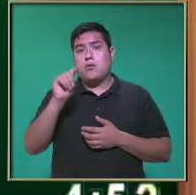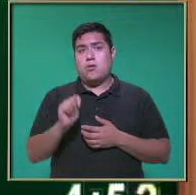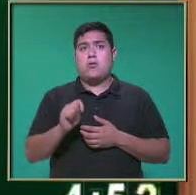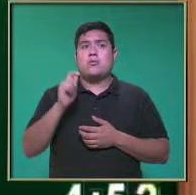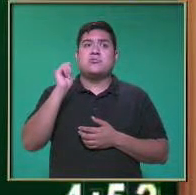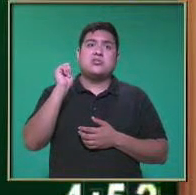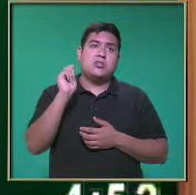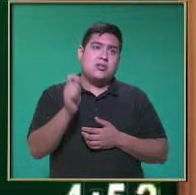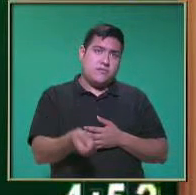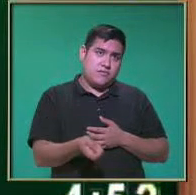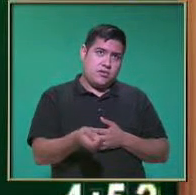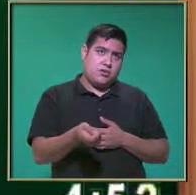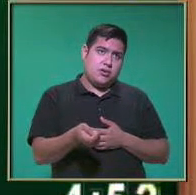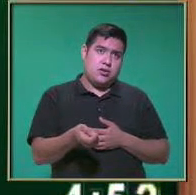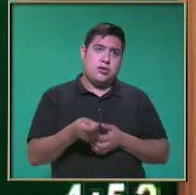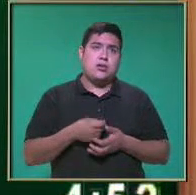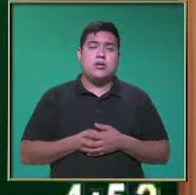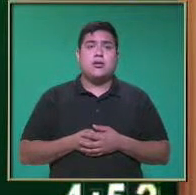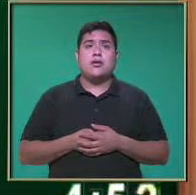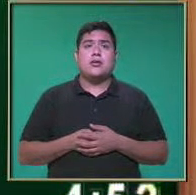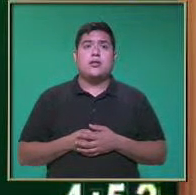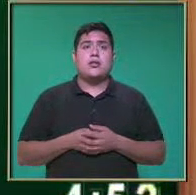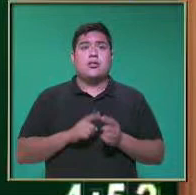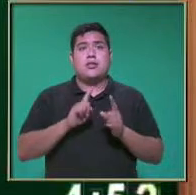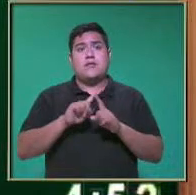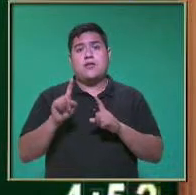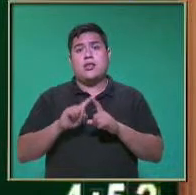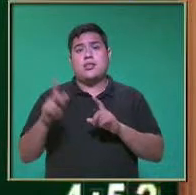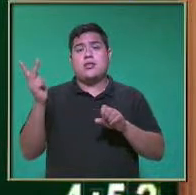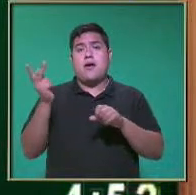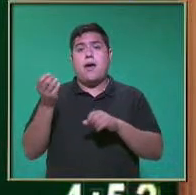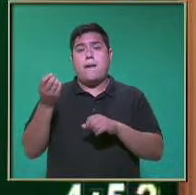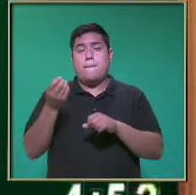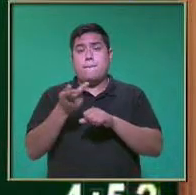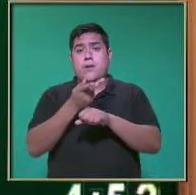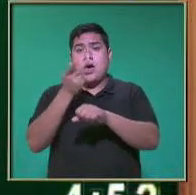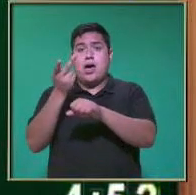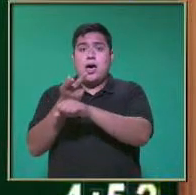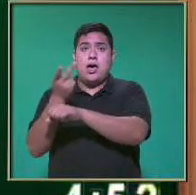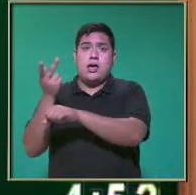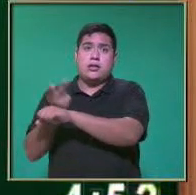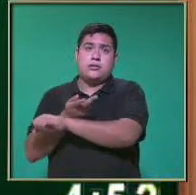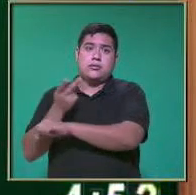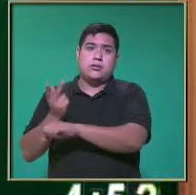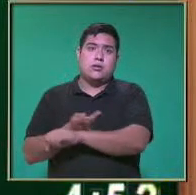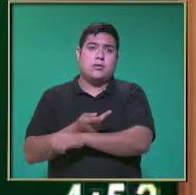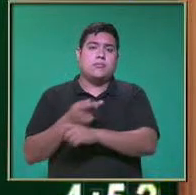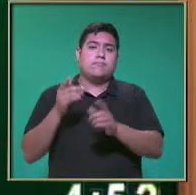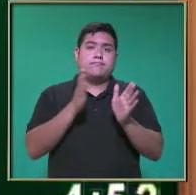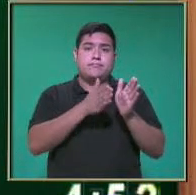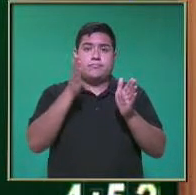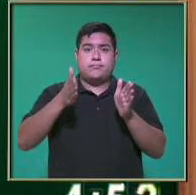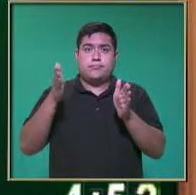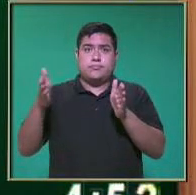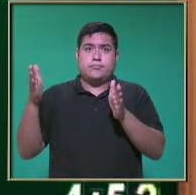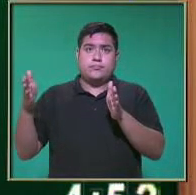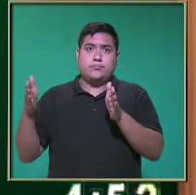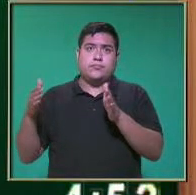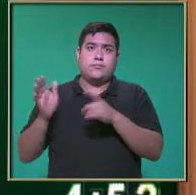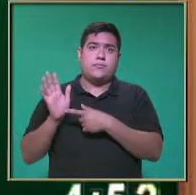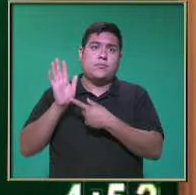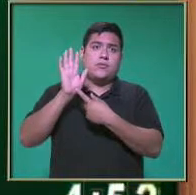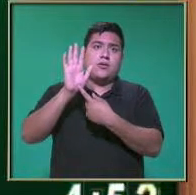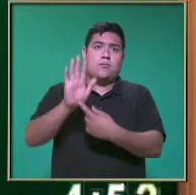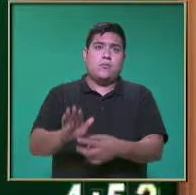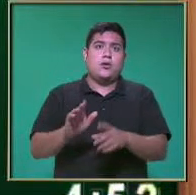that show the development of the story. Incluye una serie de eventos. La trama nos incluye una serie de eventos que muestran